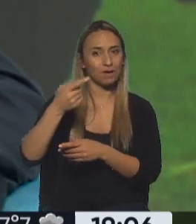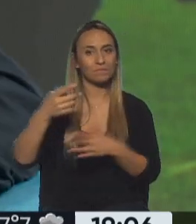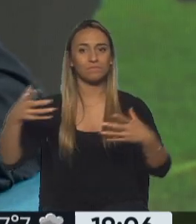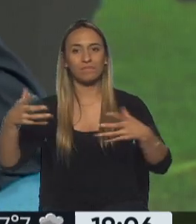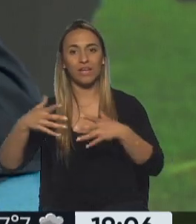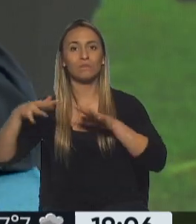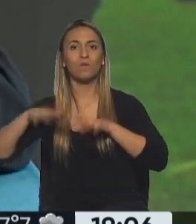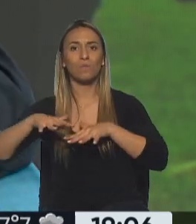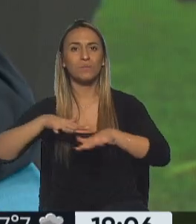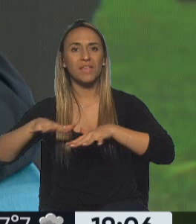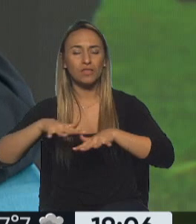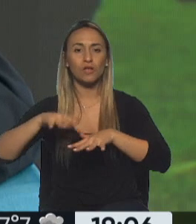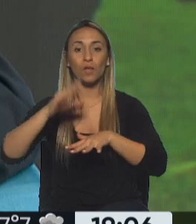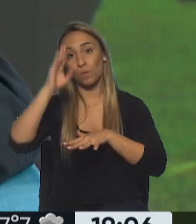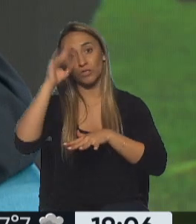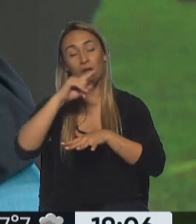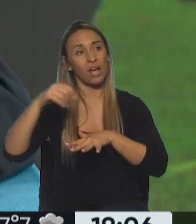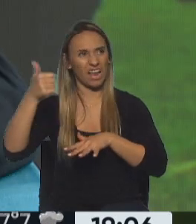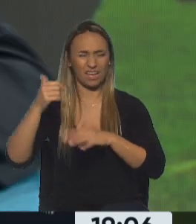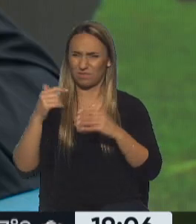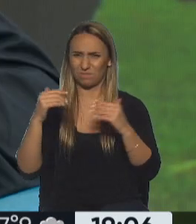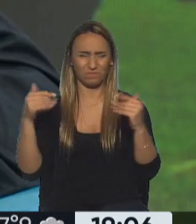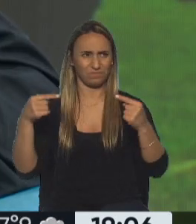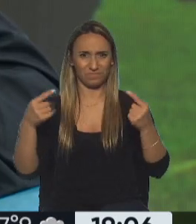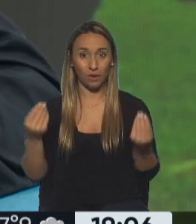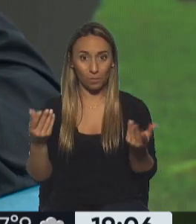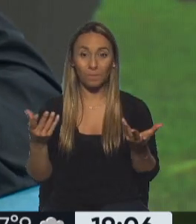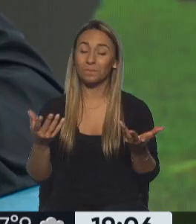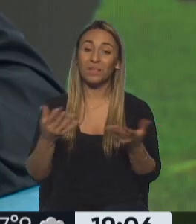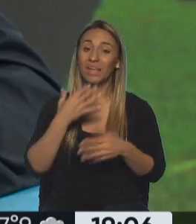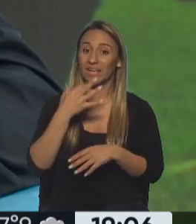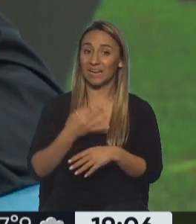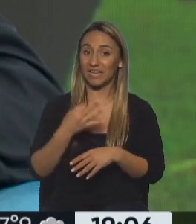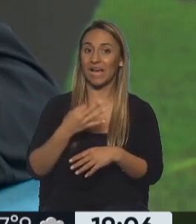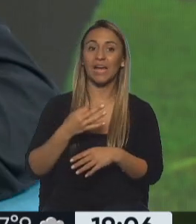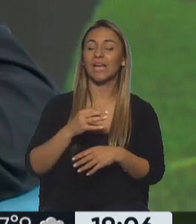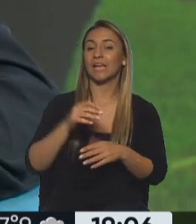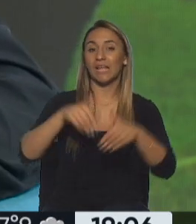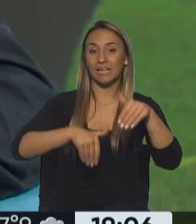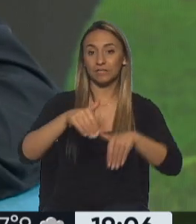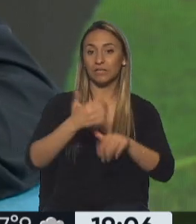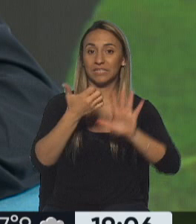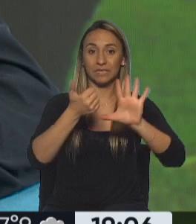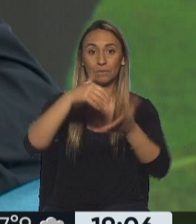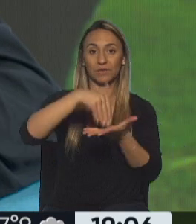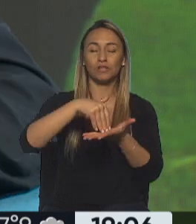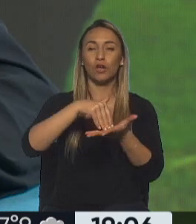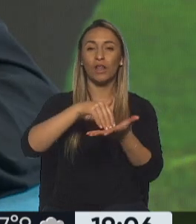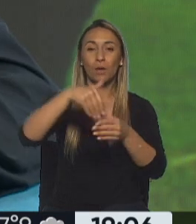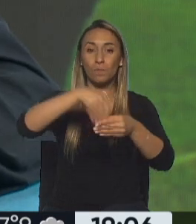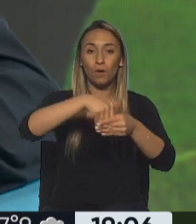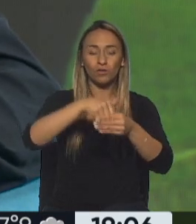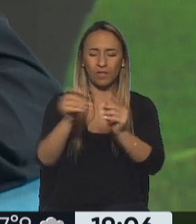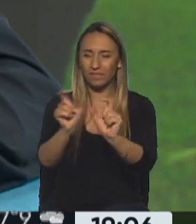Claro. Así es. Un poco el análisis a grosso modo es que claramente el ganador de la elección es Lula, 6 millones de votos de diferencia, 5